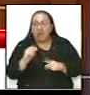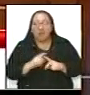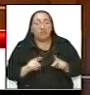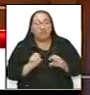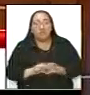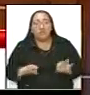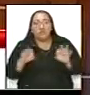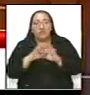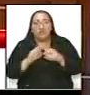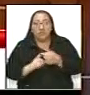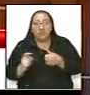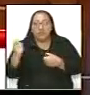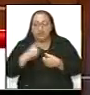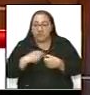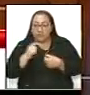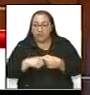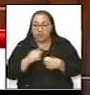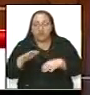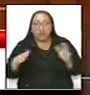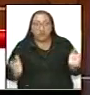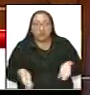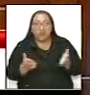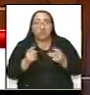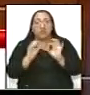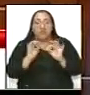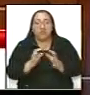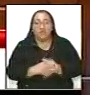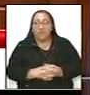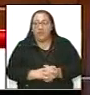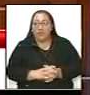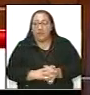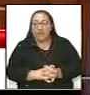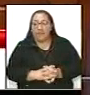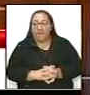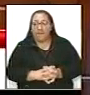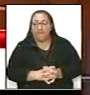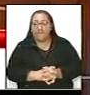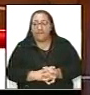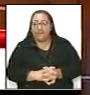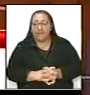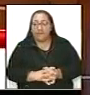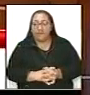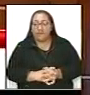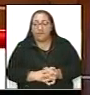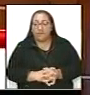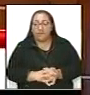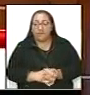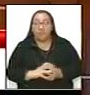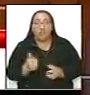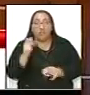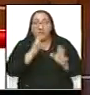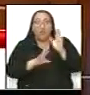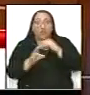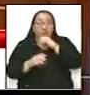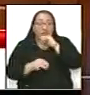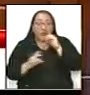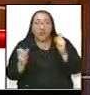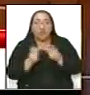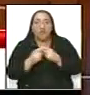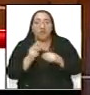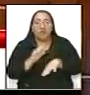importante participación de la promoción de esta misma. En segundo término, presidente, la otra preocupación en la comisión fue el tema